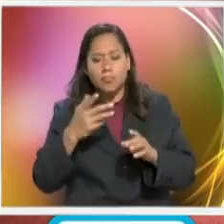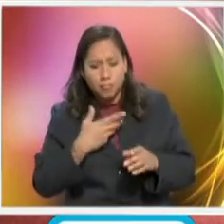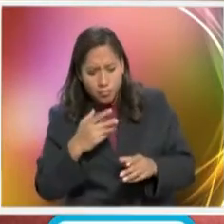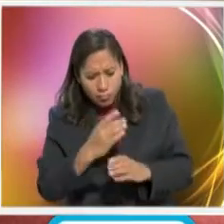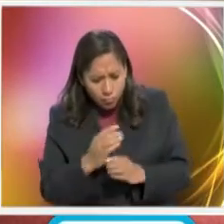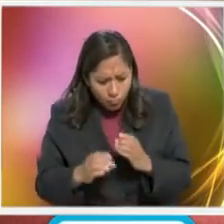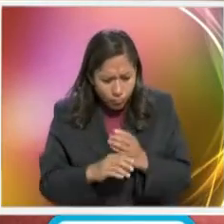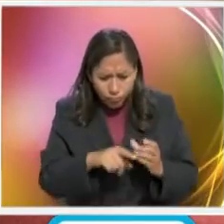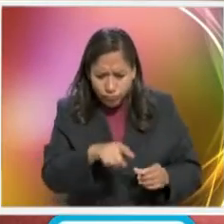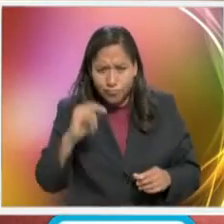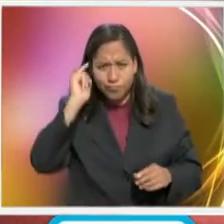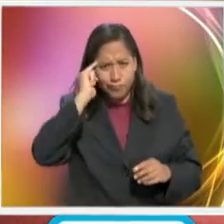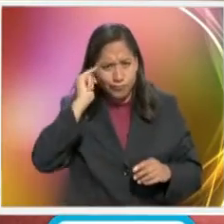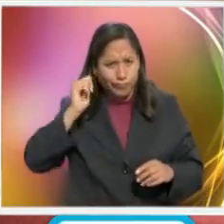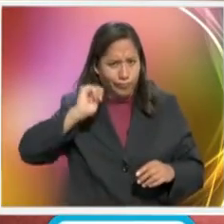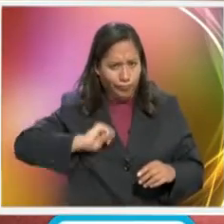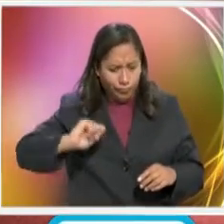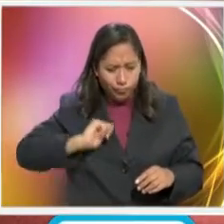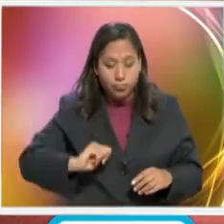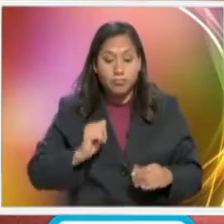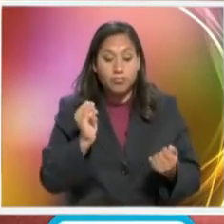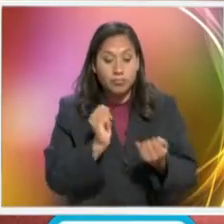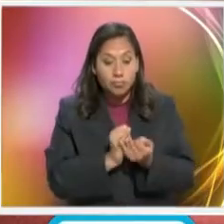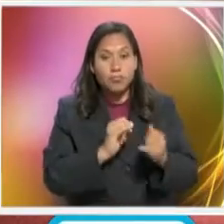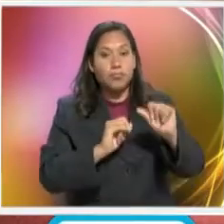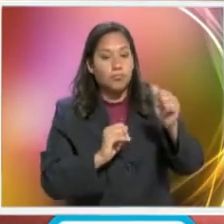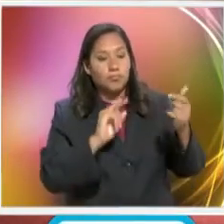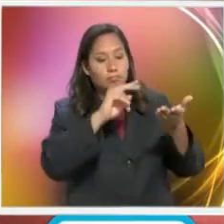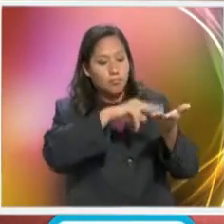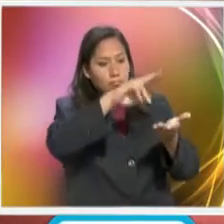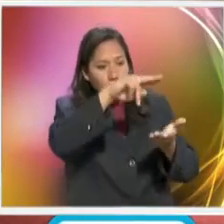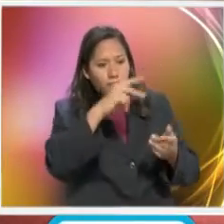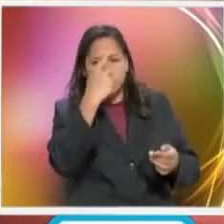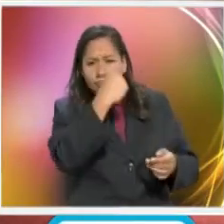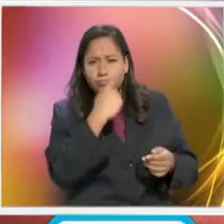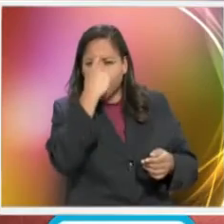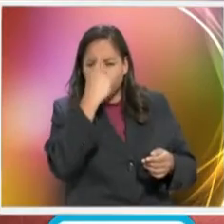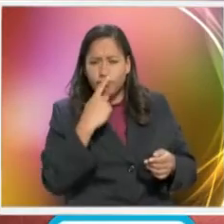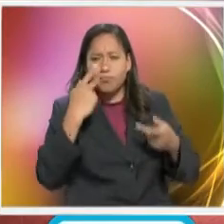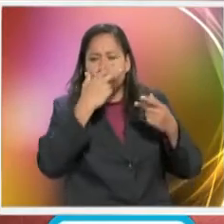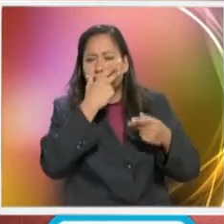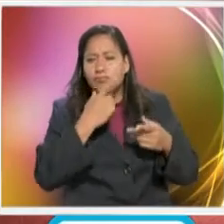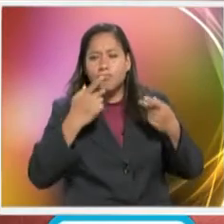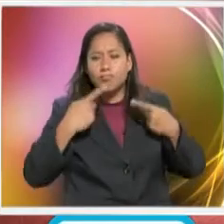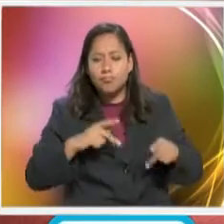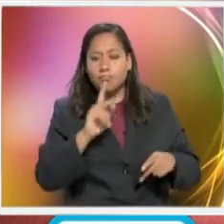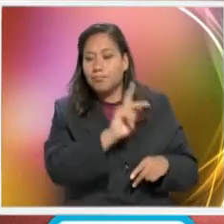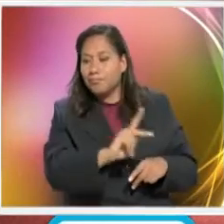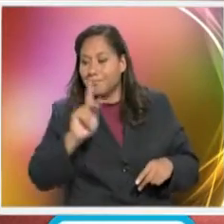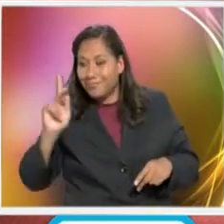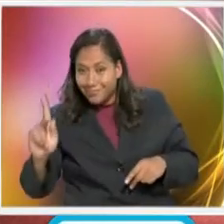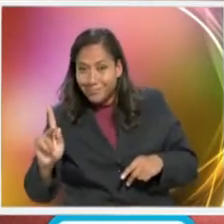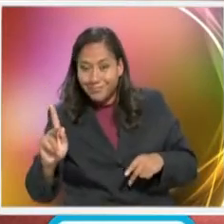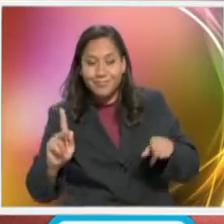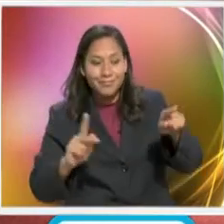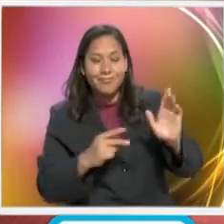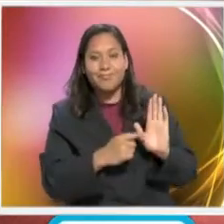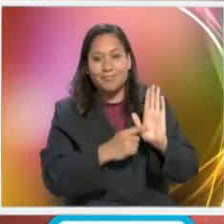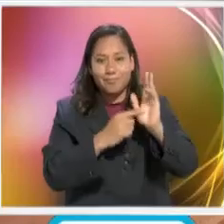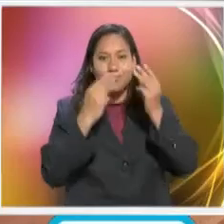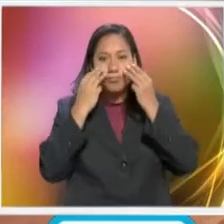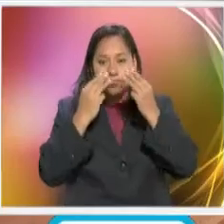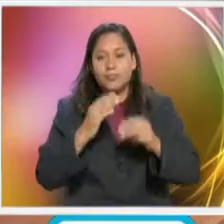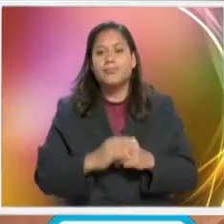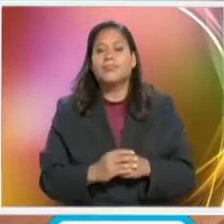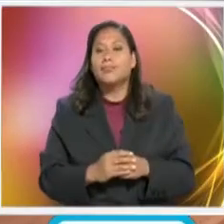tiene otras pinturas donde los rasgos de las personas o de las pinturas son similares a las piezas que exhibimos. Claro,